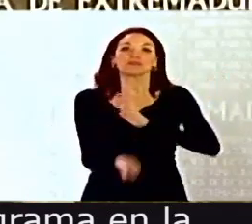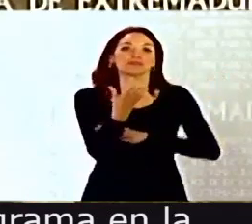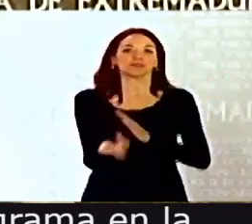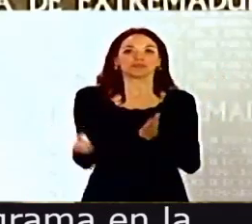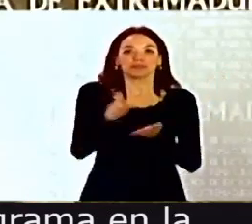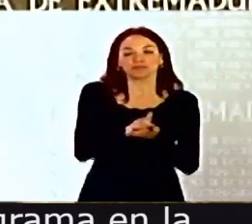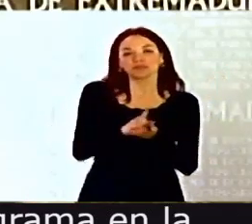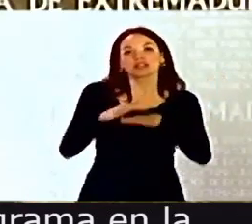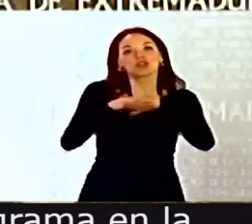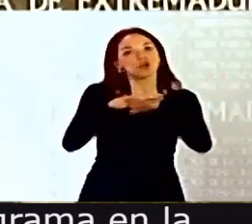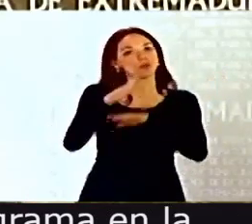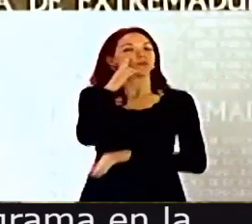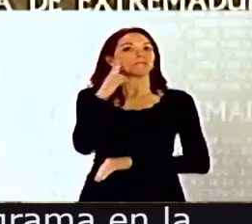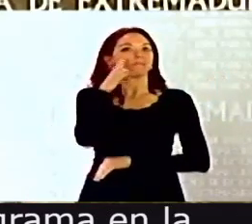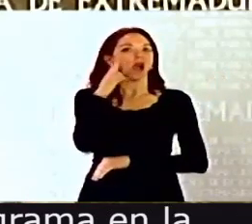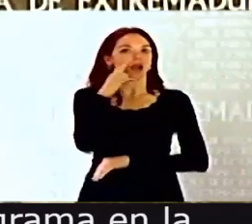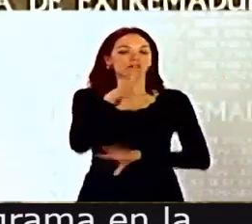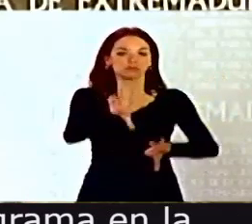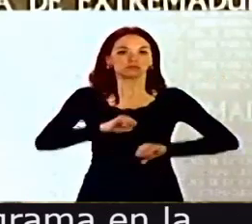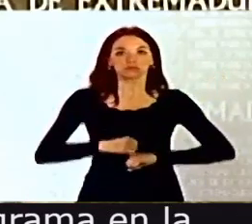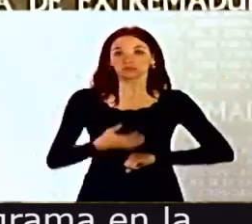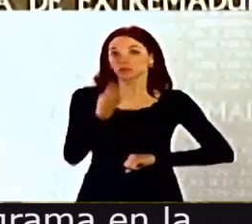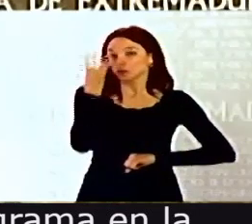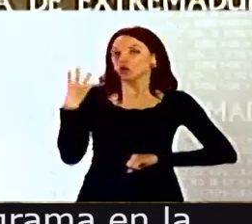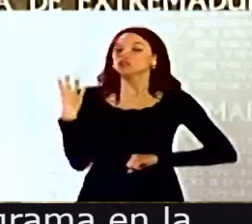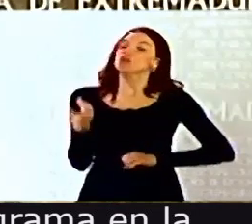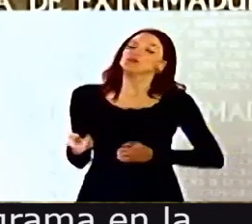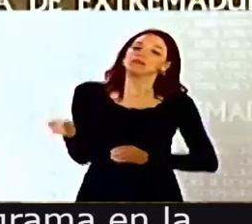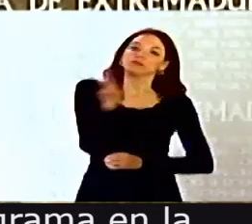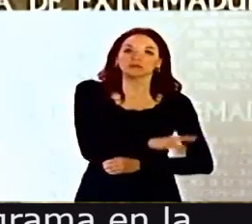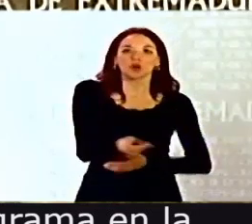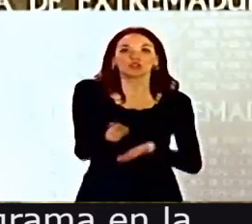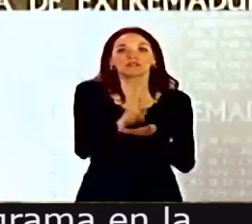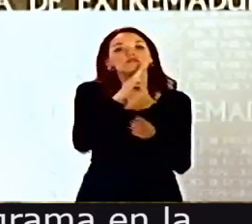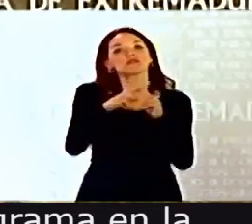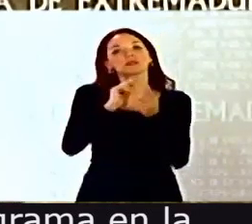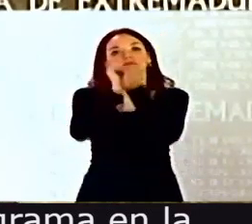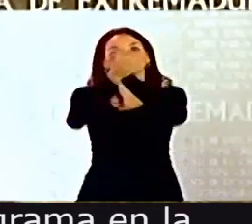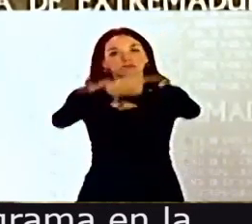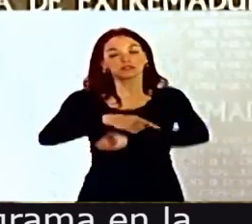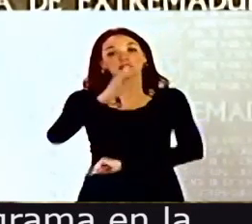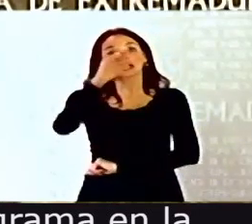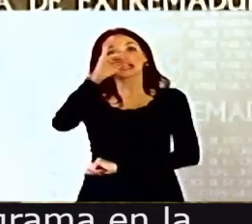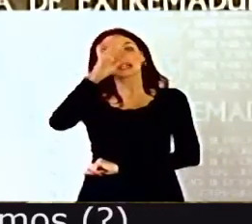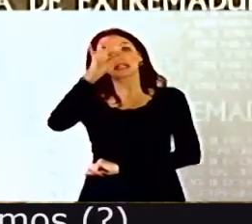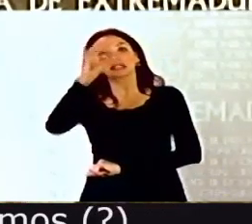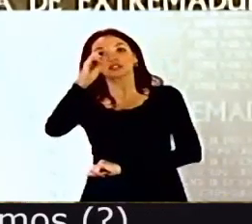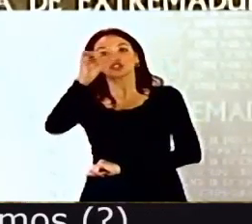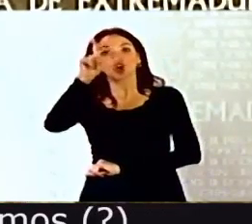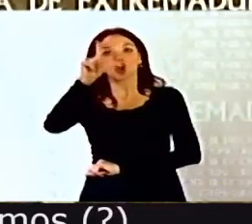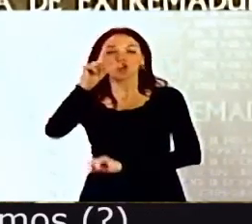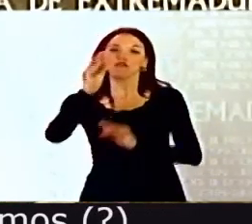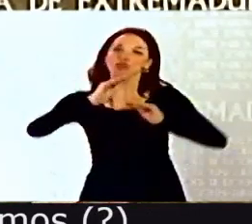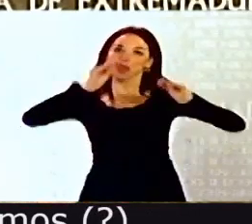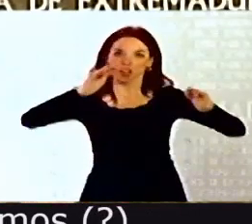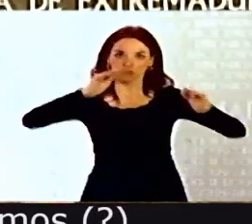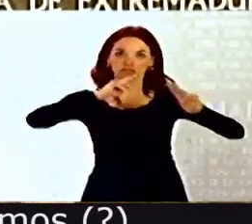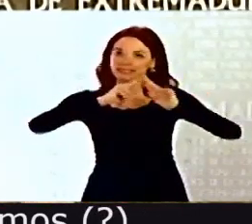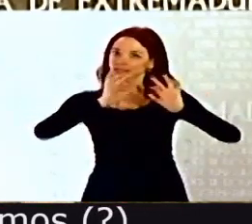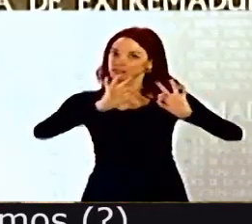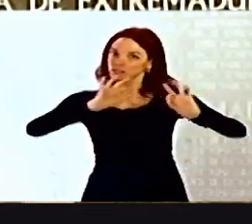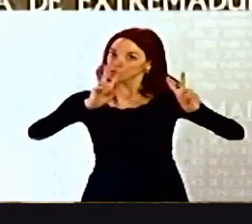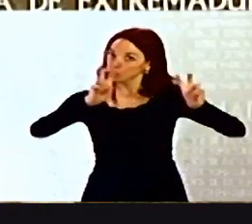presidente Fernández Vara recuperó en la pasada legislatura, denominado entonces Programa Crisol Formación. Después de la